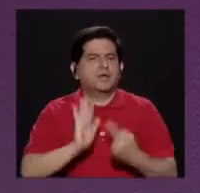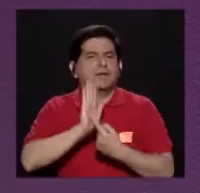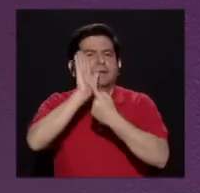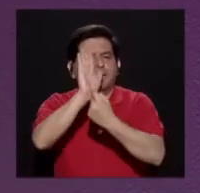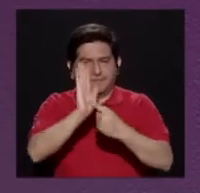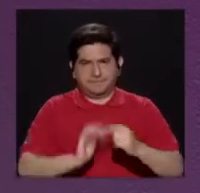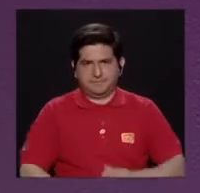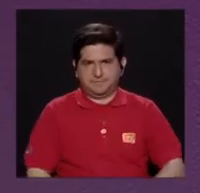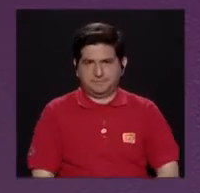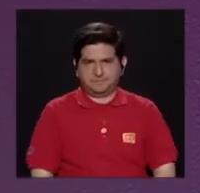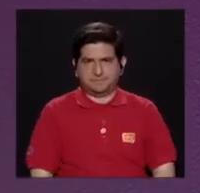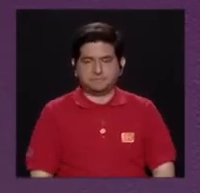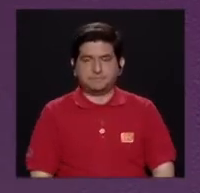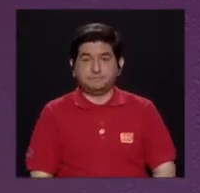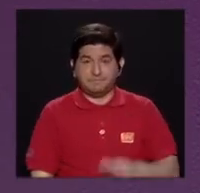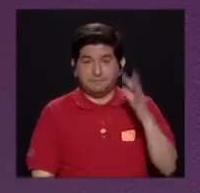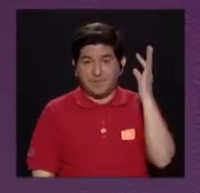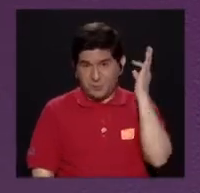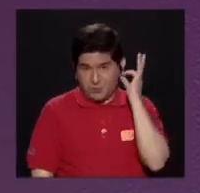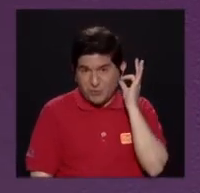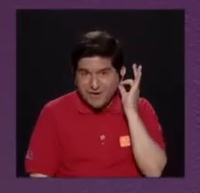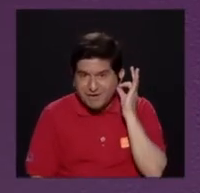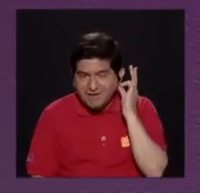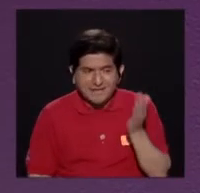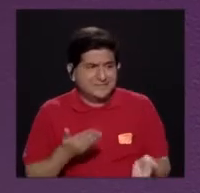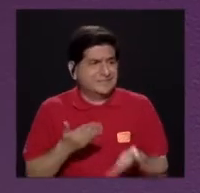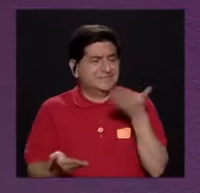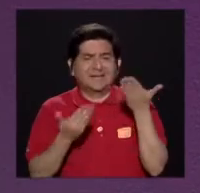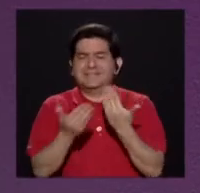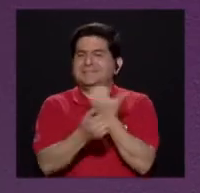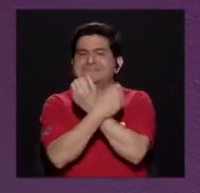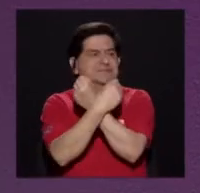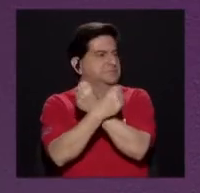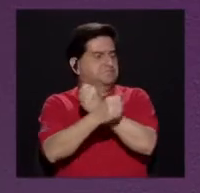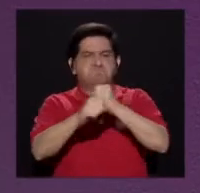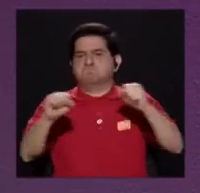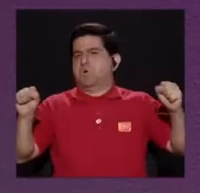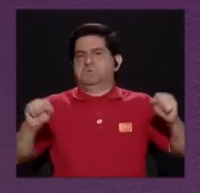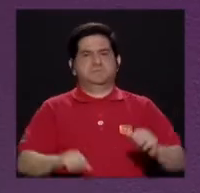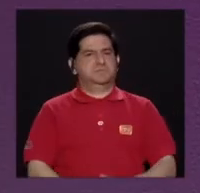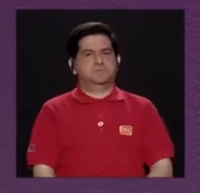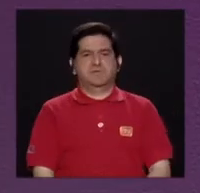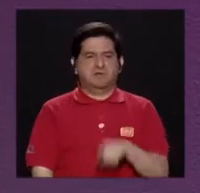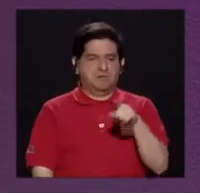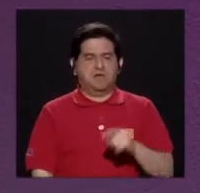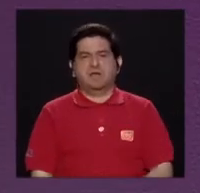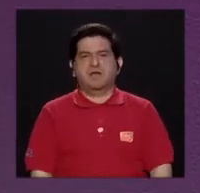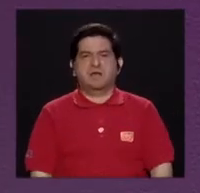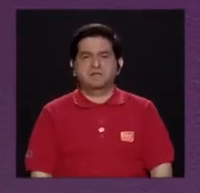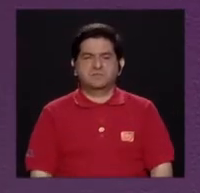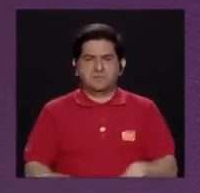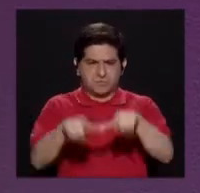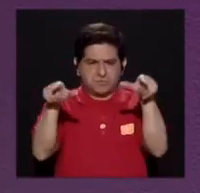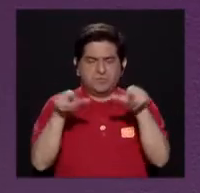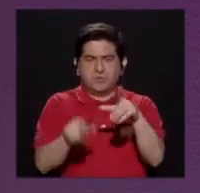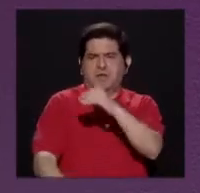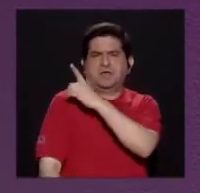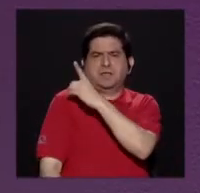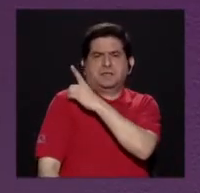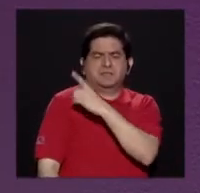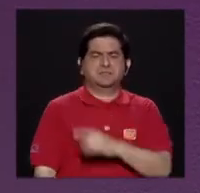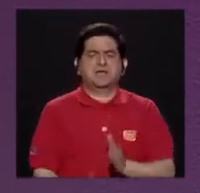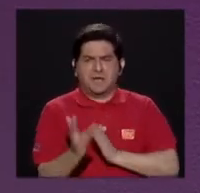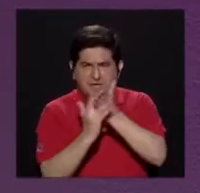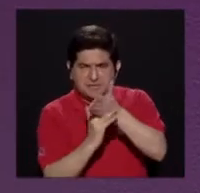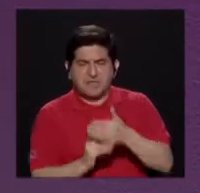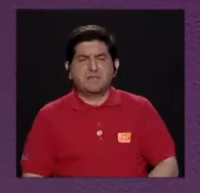demostrado es que para las mujeres es prácticamente imposible, digamos, llegar a esos puestos del directorio, que sus votos